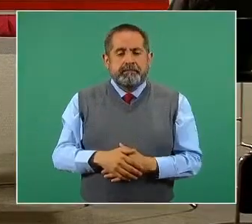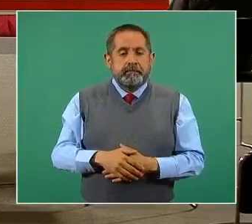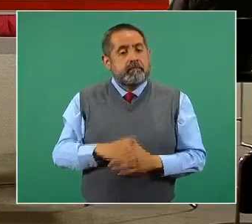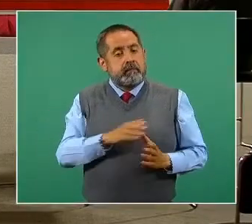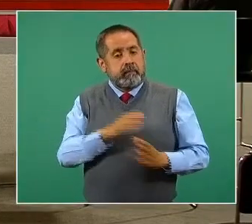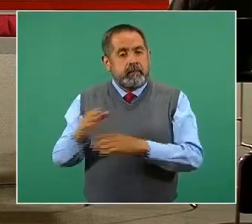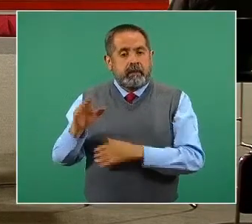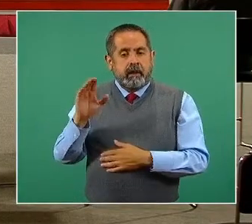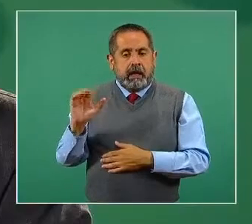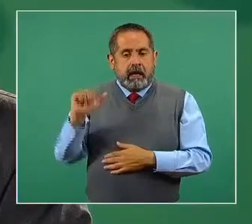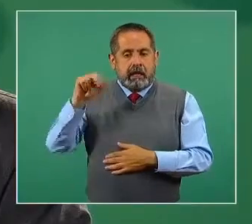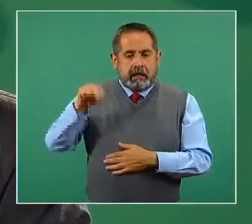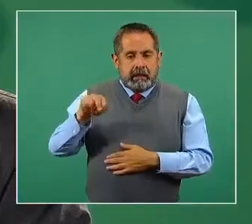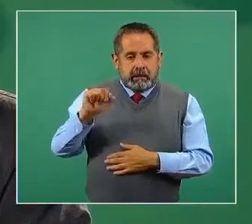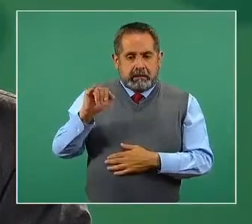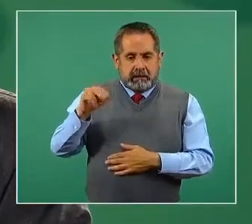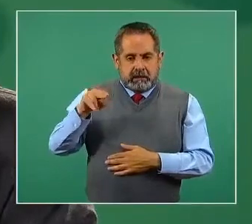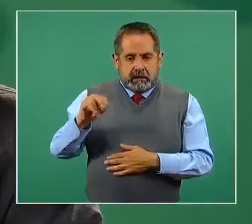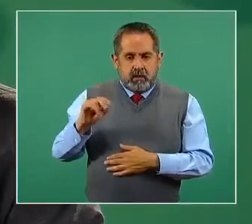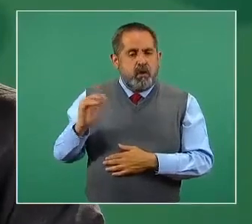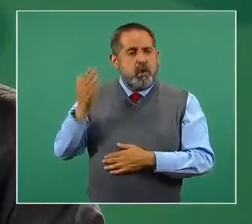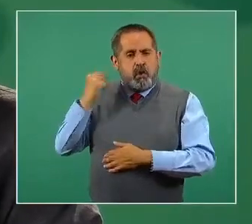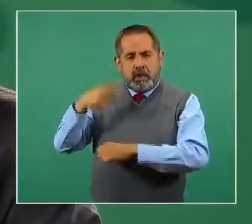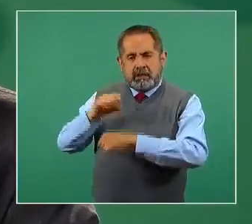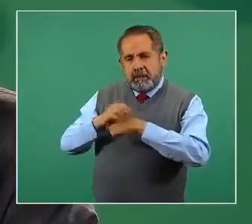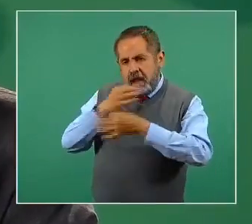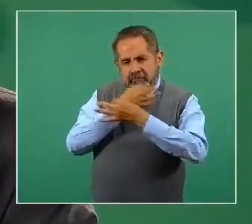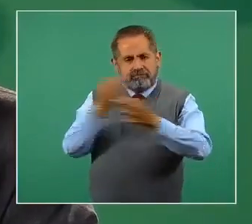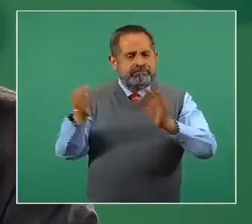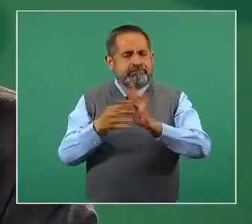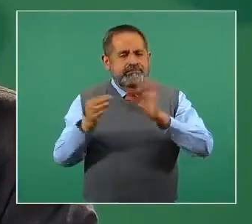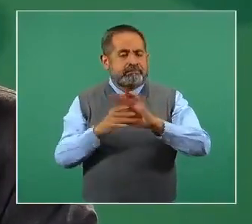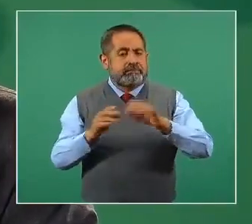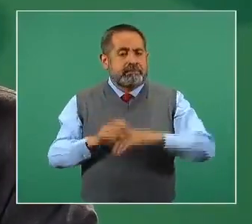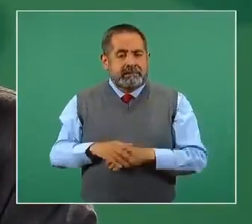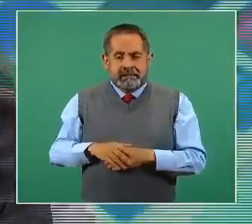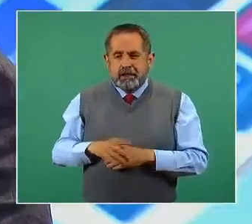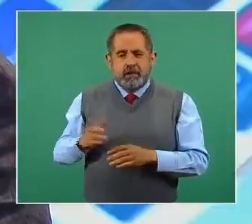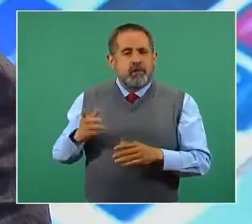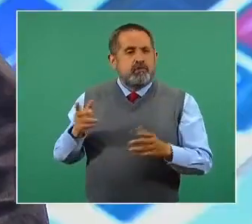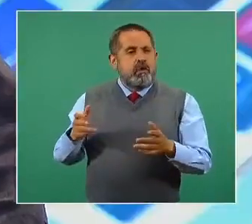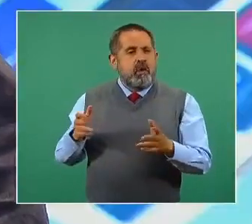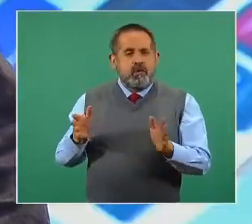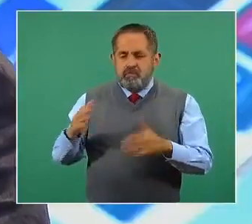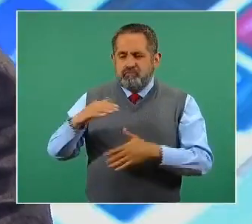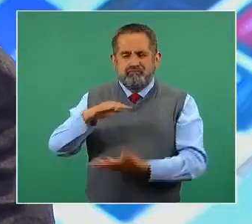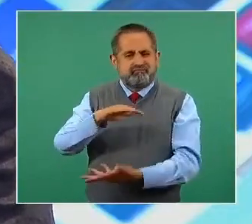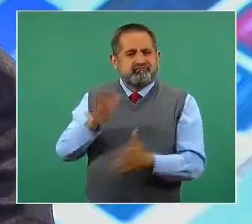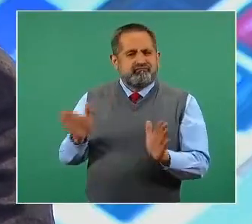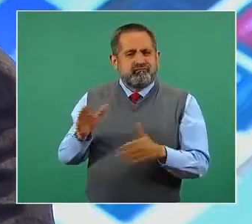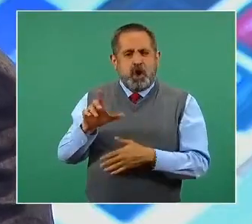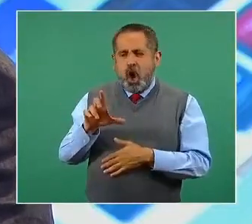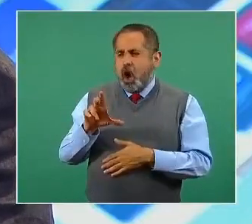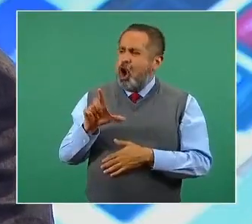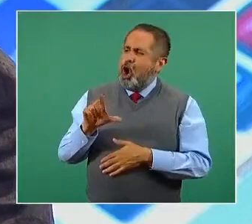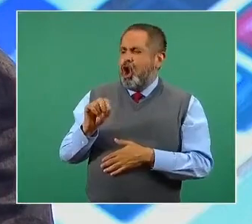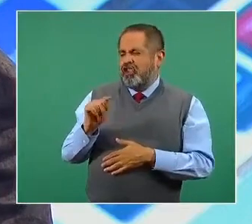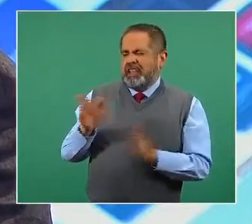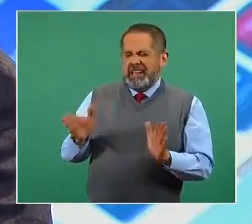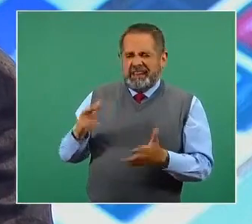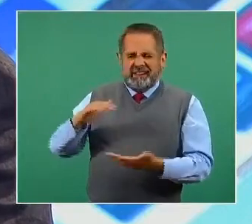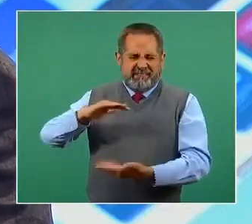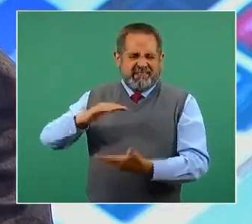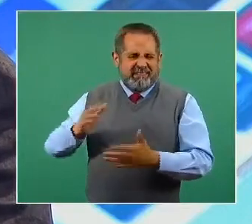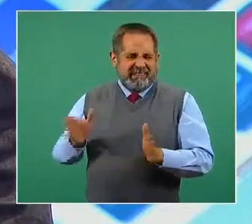CanSino, la semana pasada anunciamos que uno de 3 lotes que estaban programados